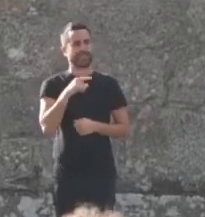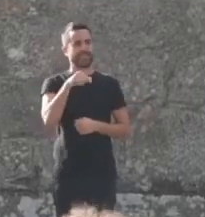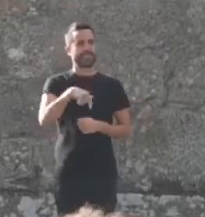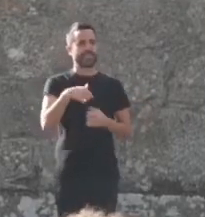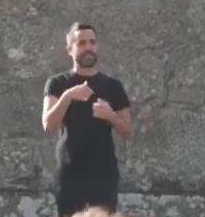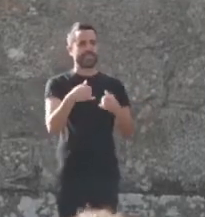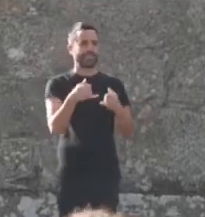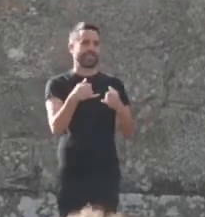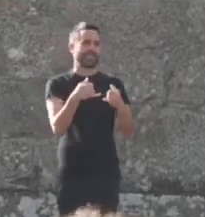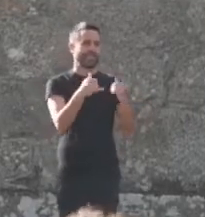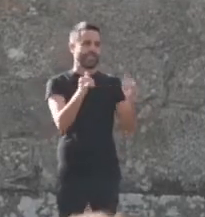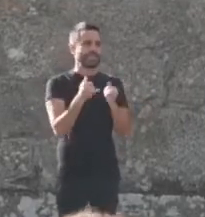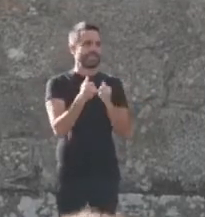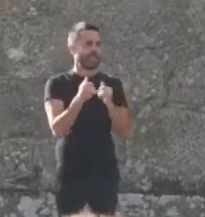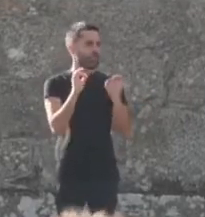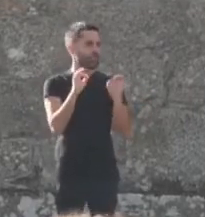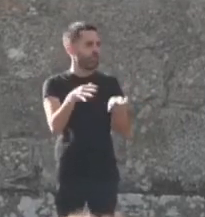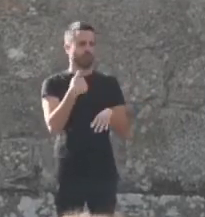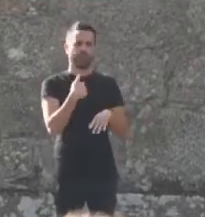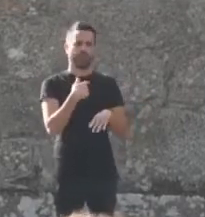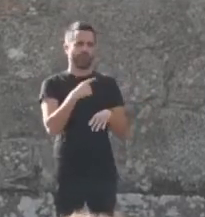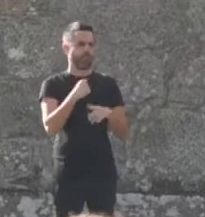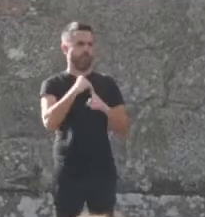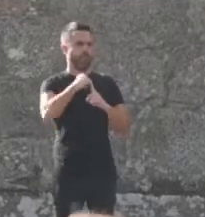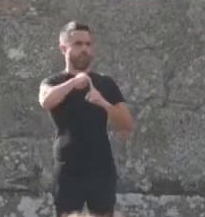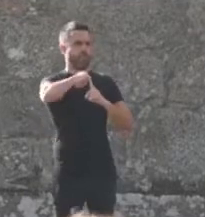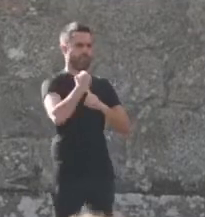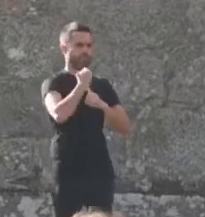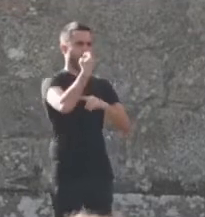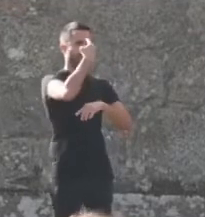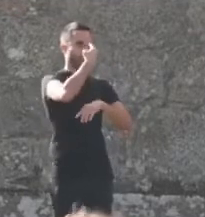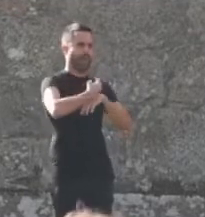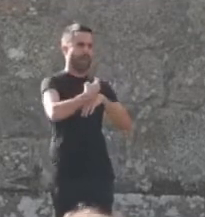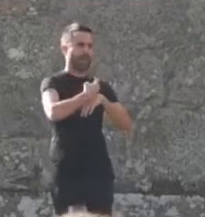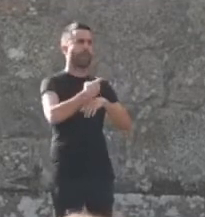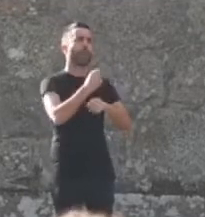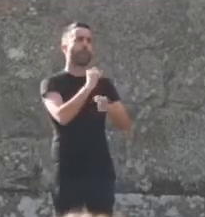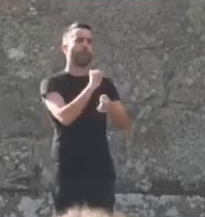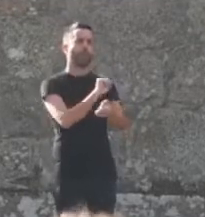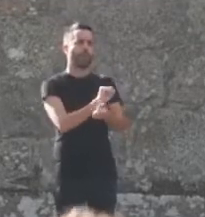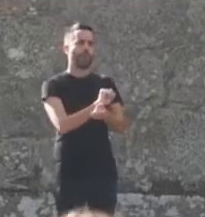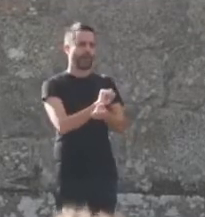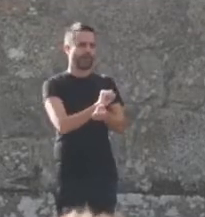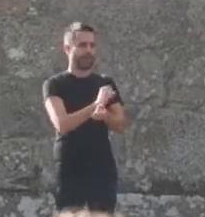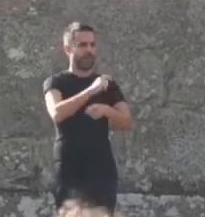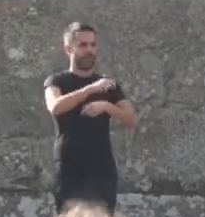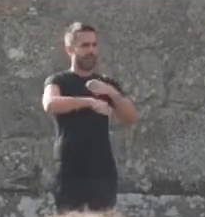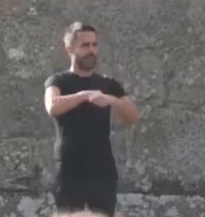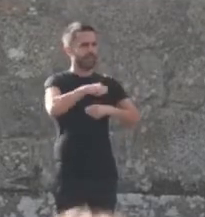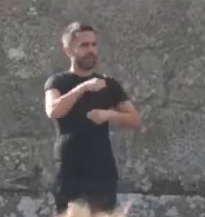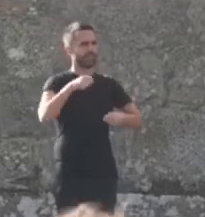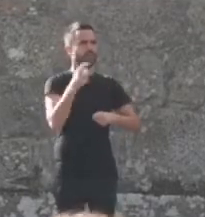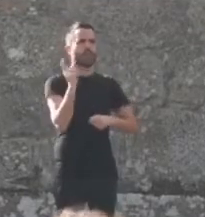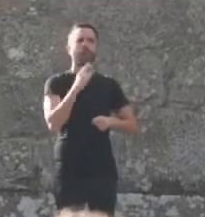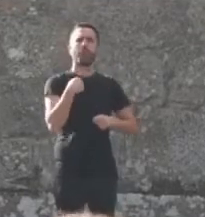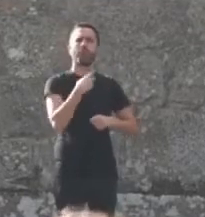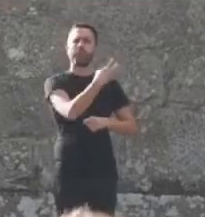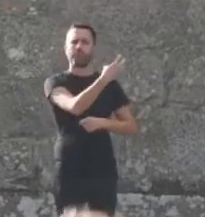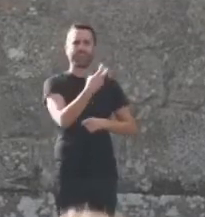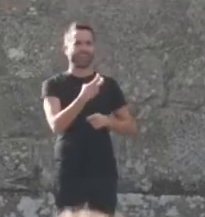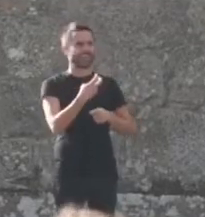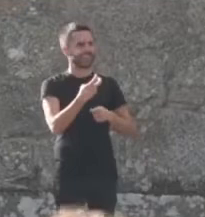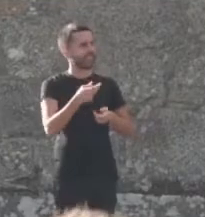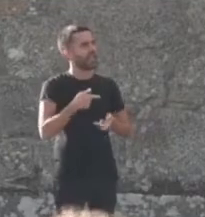non como a fixen eu, a forza e coas mans atadas, senón en plena liberdade,